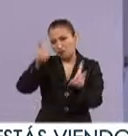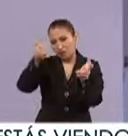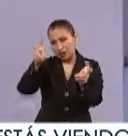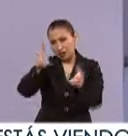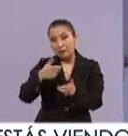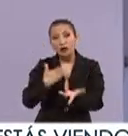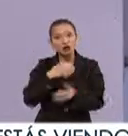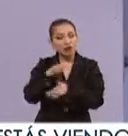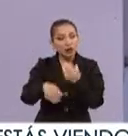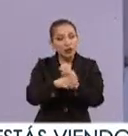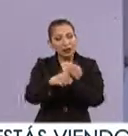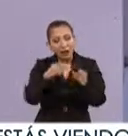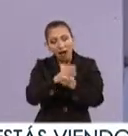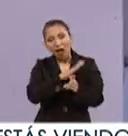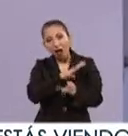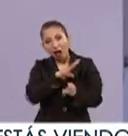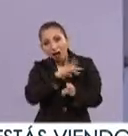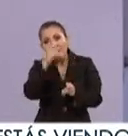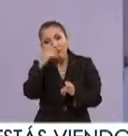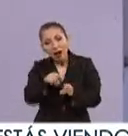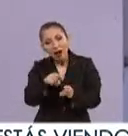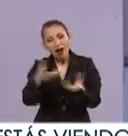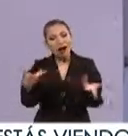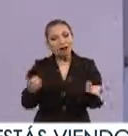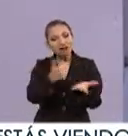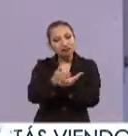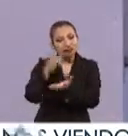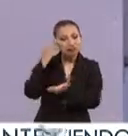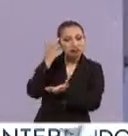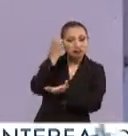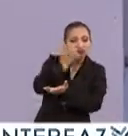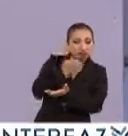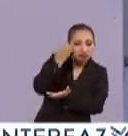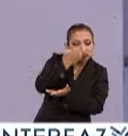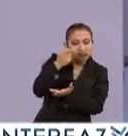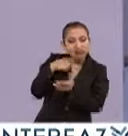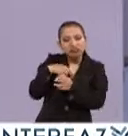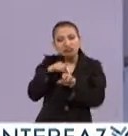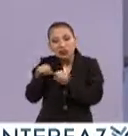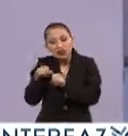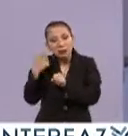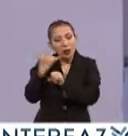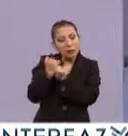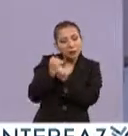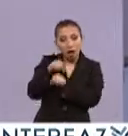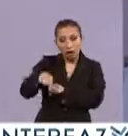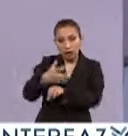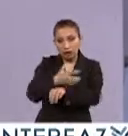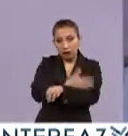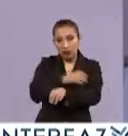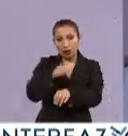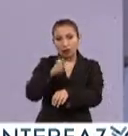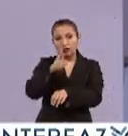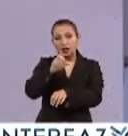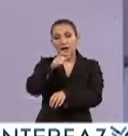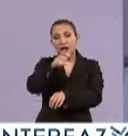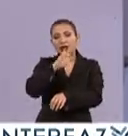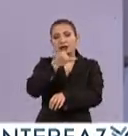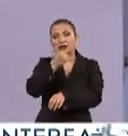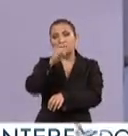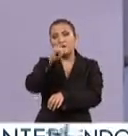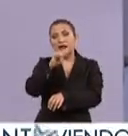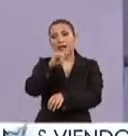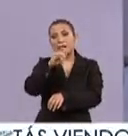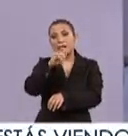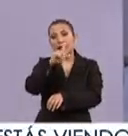tema, todas las herramientas con las que contamos para poder medir los sismos, para poder estudiarlos. Hoy nos acompaña en el estudio la doctora Xioli Pérez